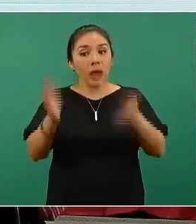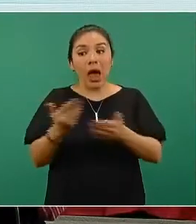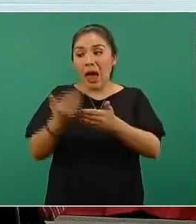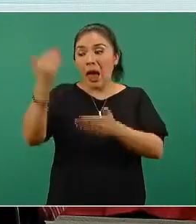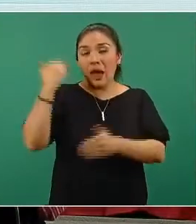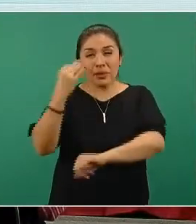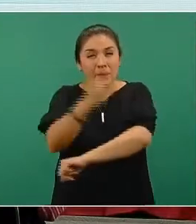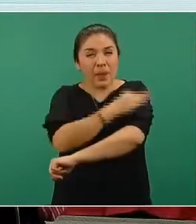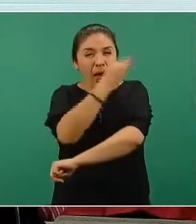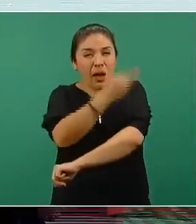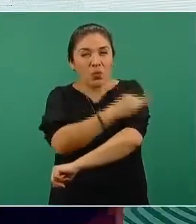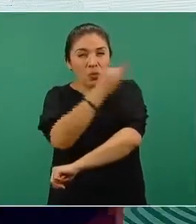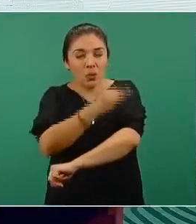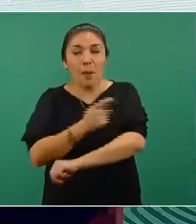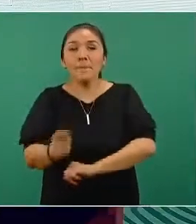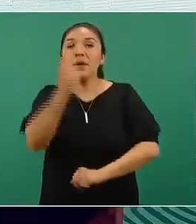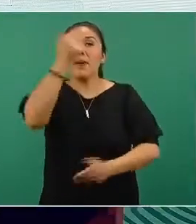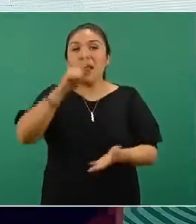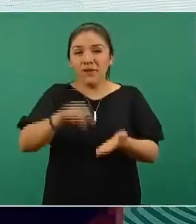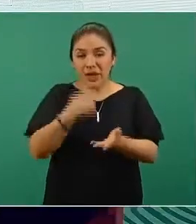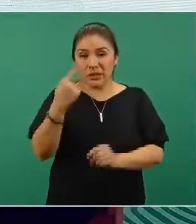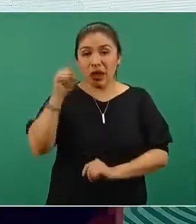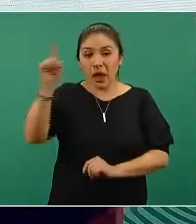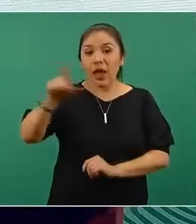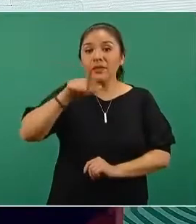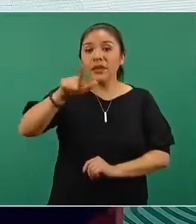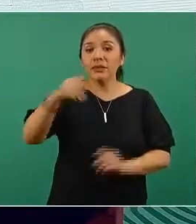momento, en las primeras dosis,